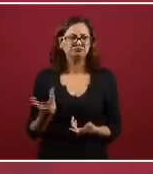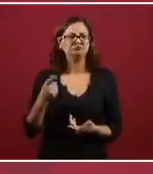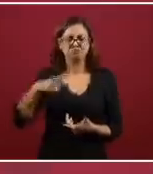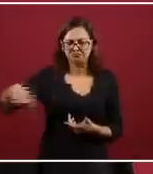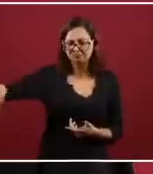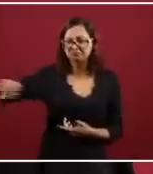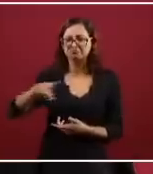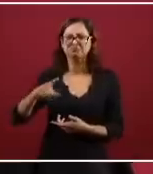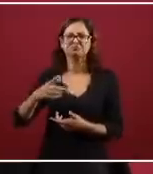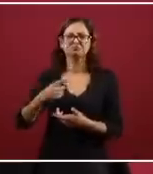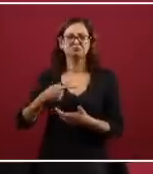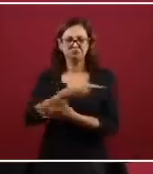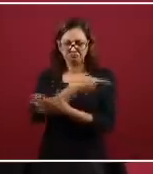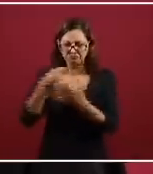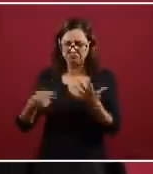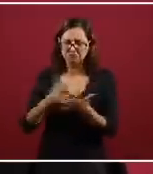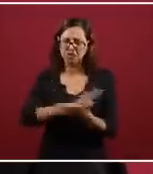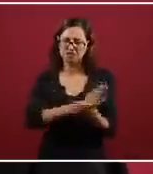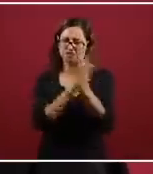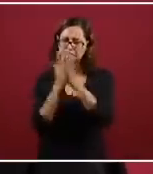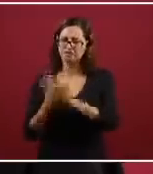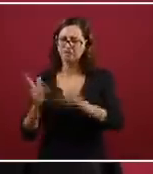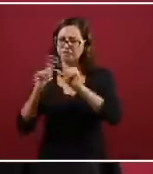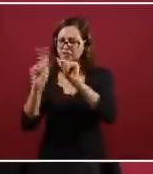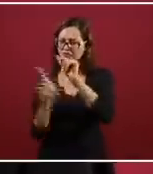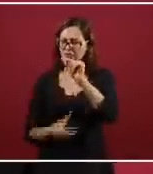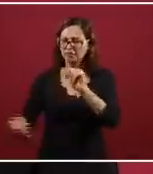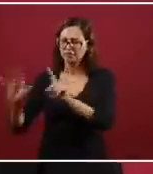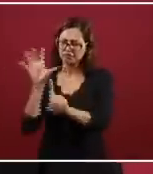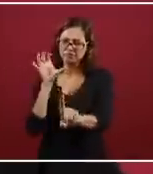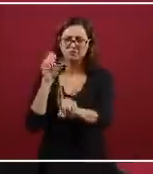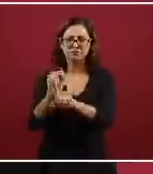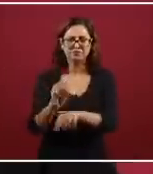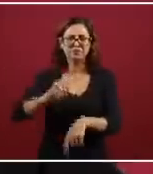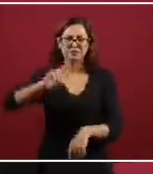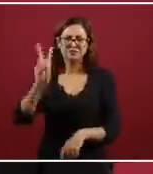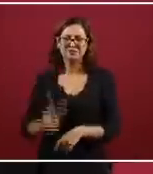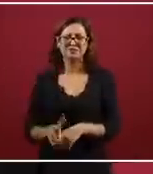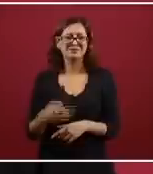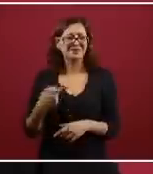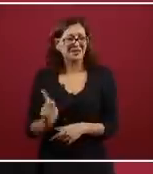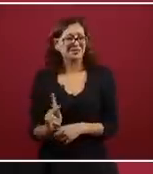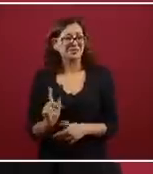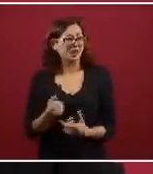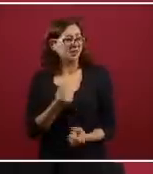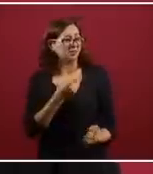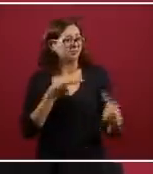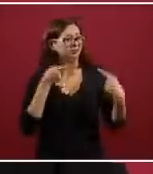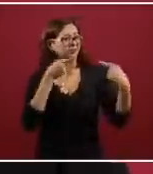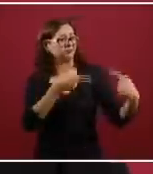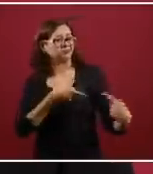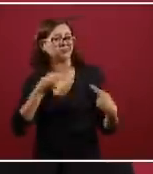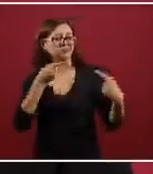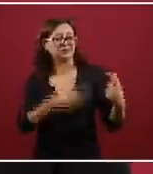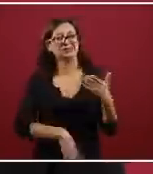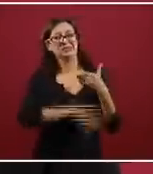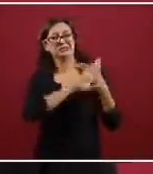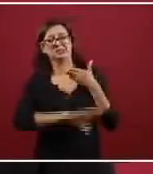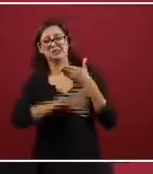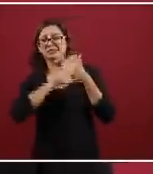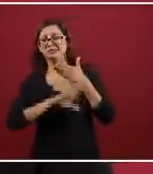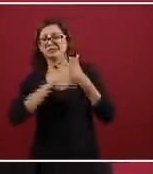los cambios para la transformación de México. Y hay resistencias, pues cómo no van a haber